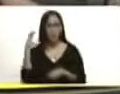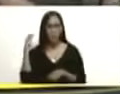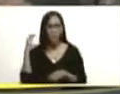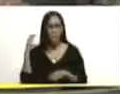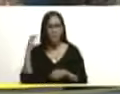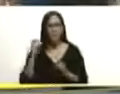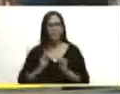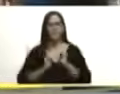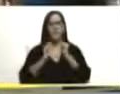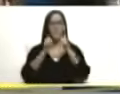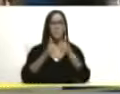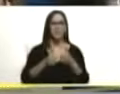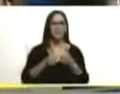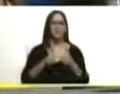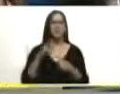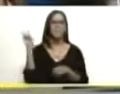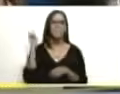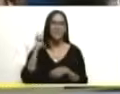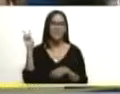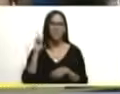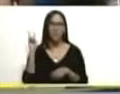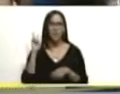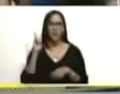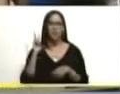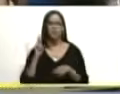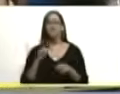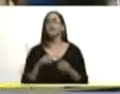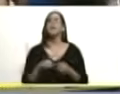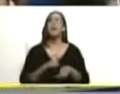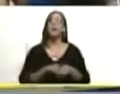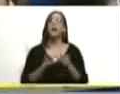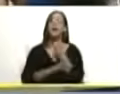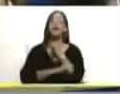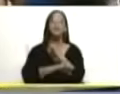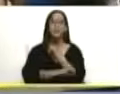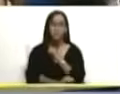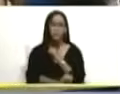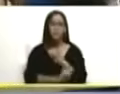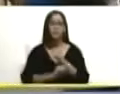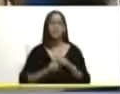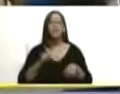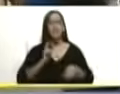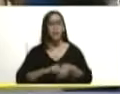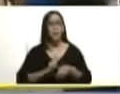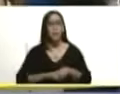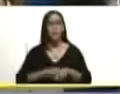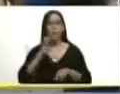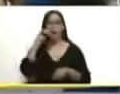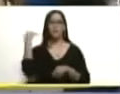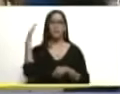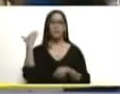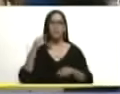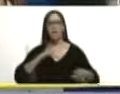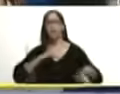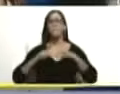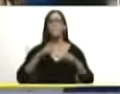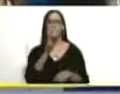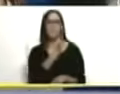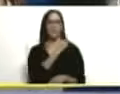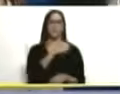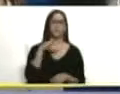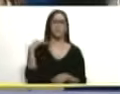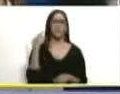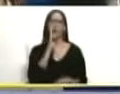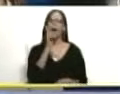y comienza en Venezuela la época de la traición, la época de la oligarquía, el mando de los apellidos,